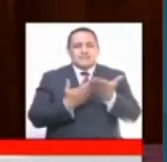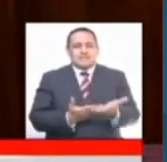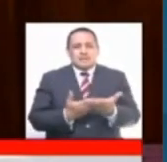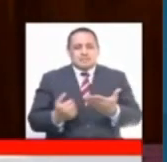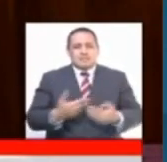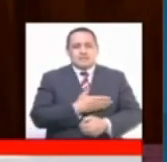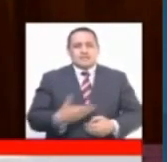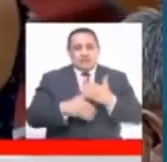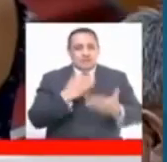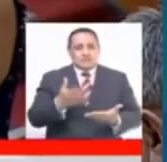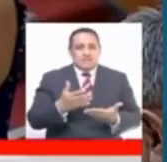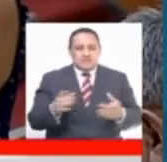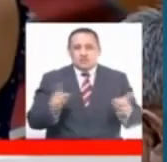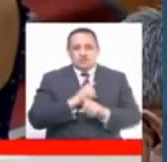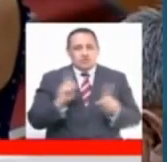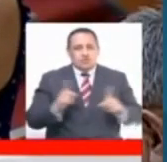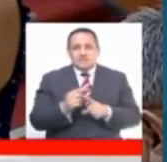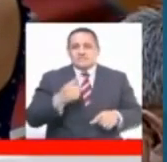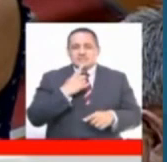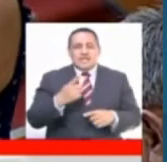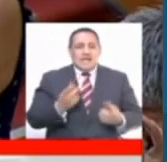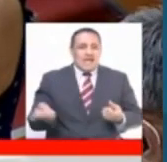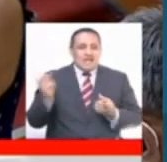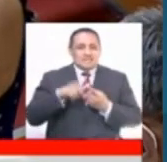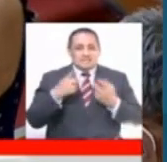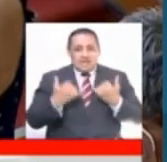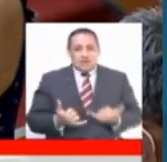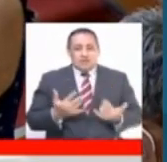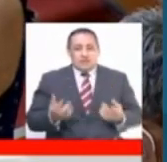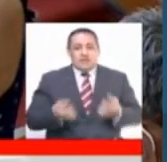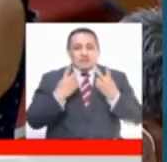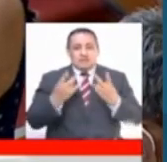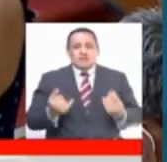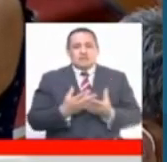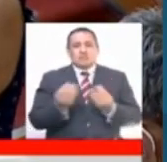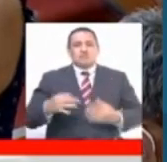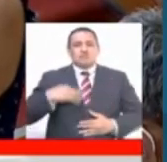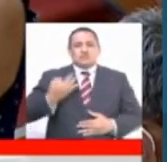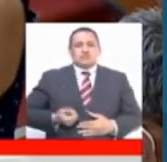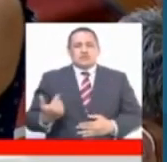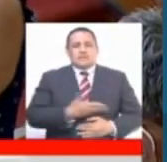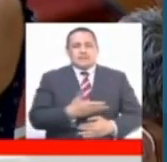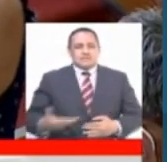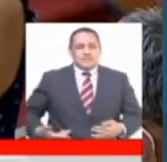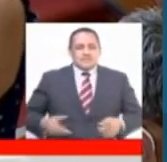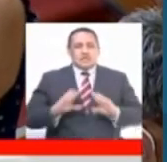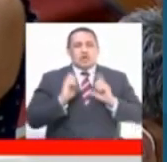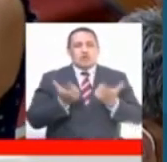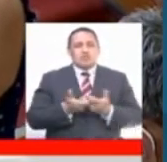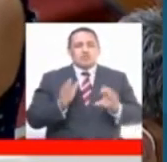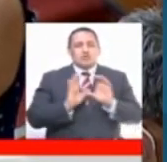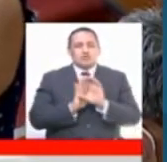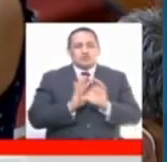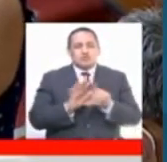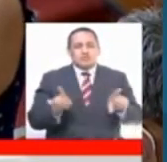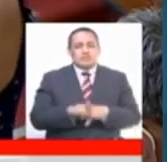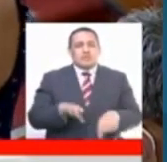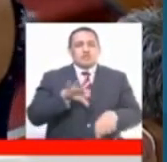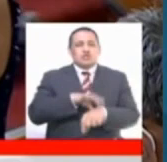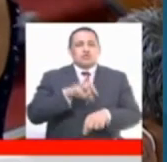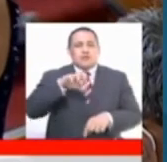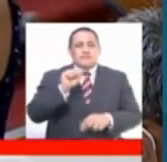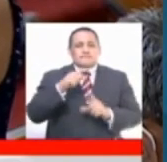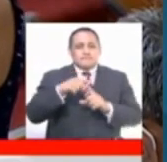Cuéntenos, ¿no? Cuéntenos un poco en detalle, por favor, el origen de su molestia. ¿Qué es lo que